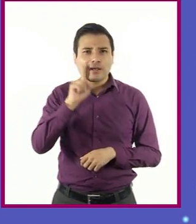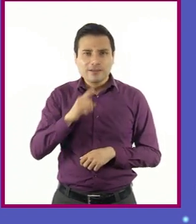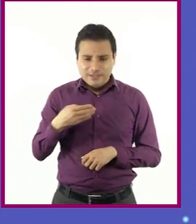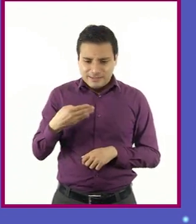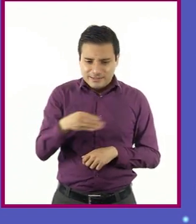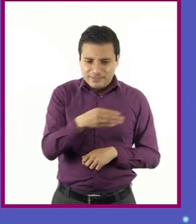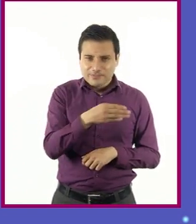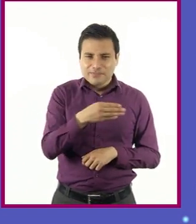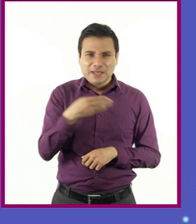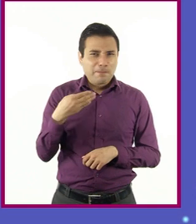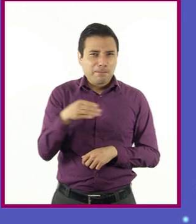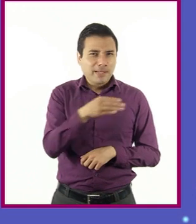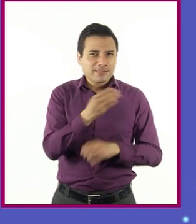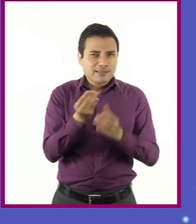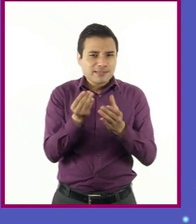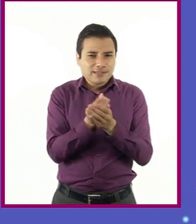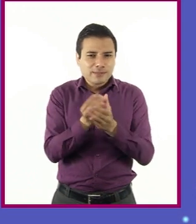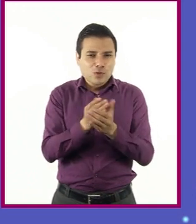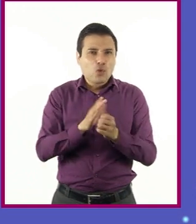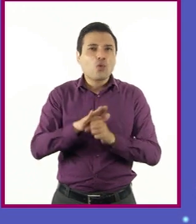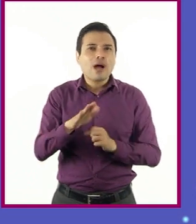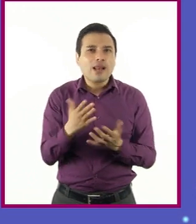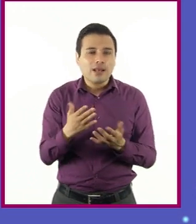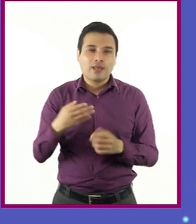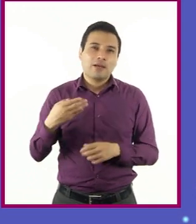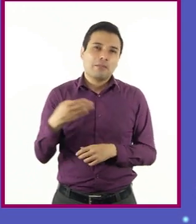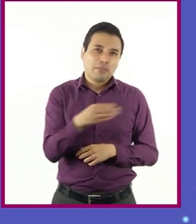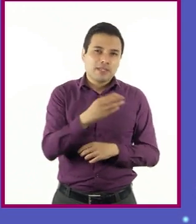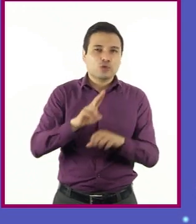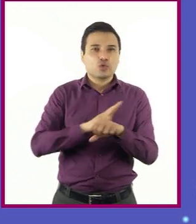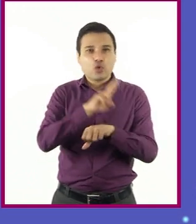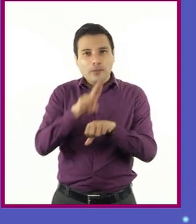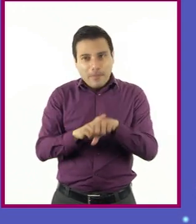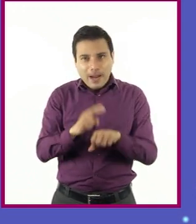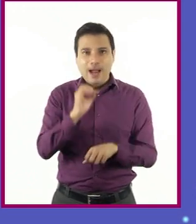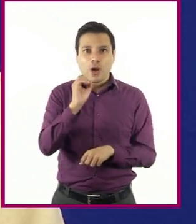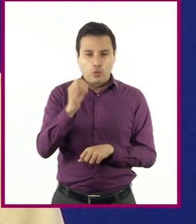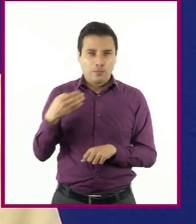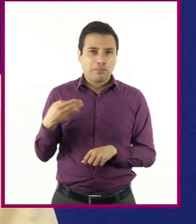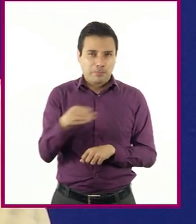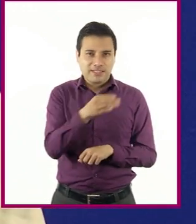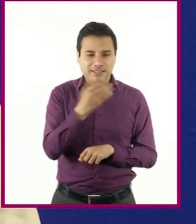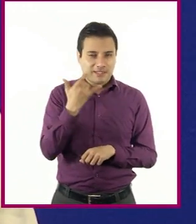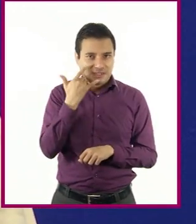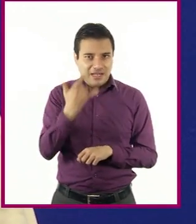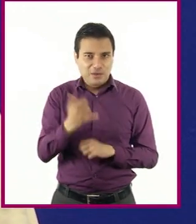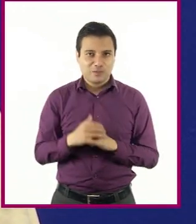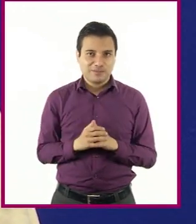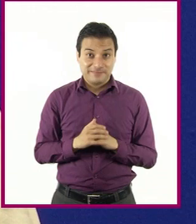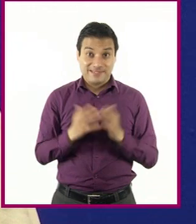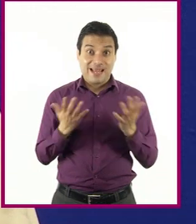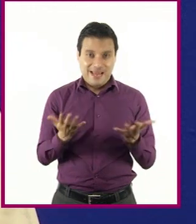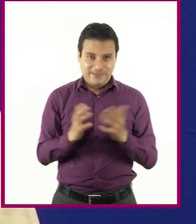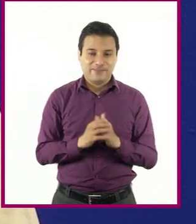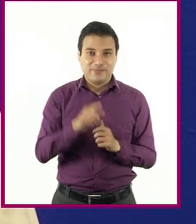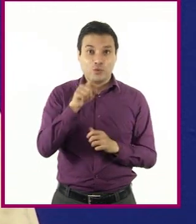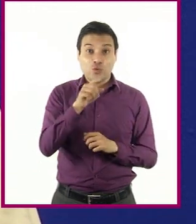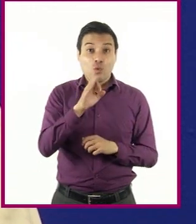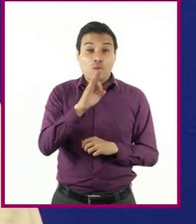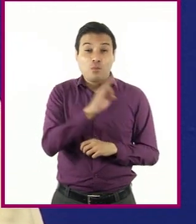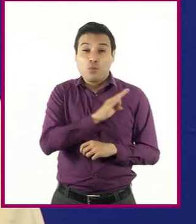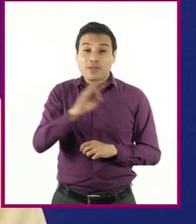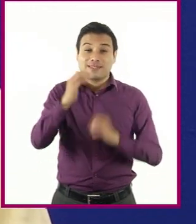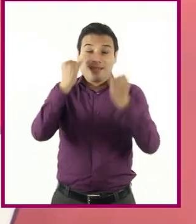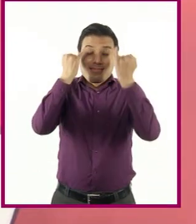pensamos, podría ser un pez normal o un pez de lo más exótico. Así tenemos que nuestra creatividad está limitada por